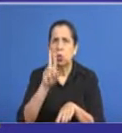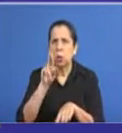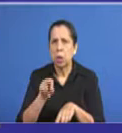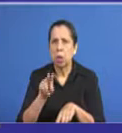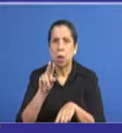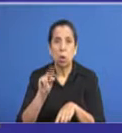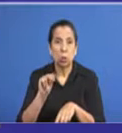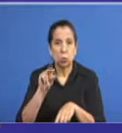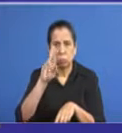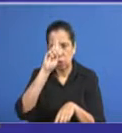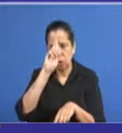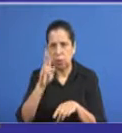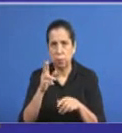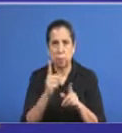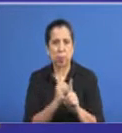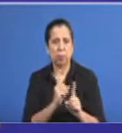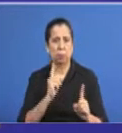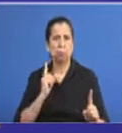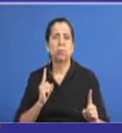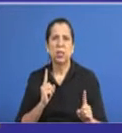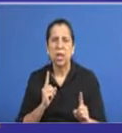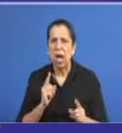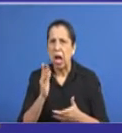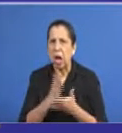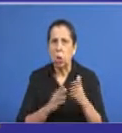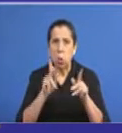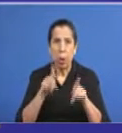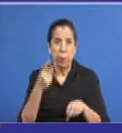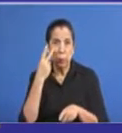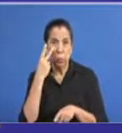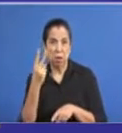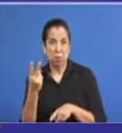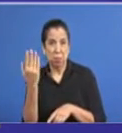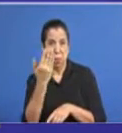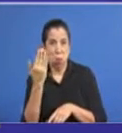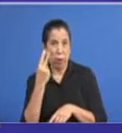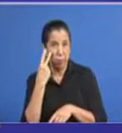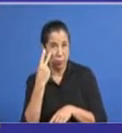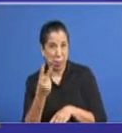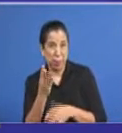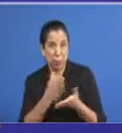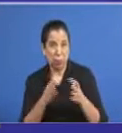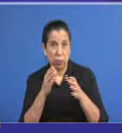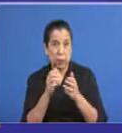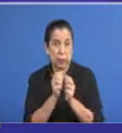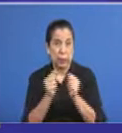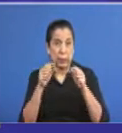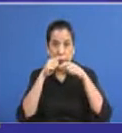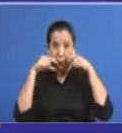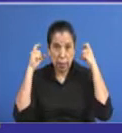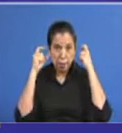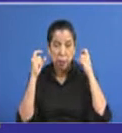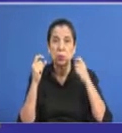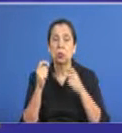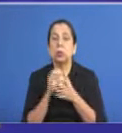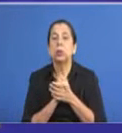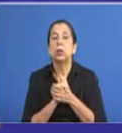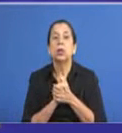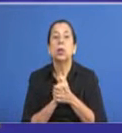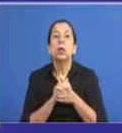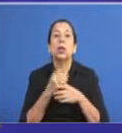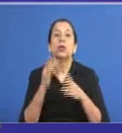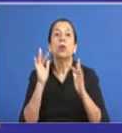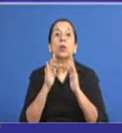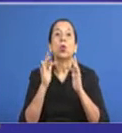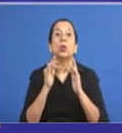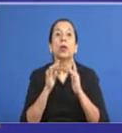Veíamos una fotografía de personas que estaban sin mascarillas y esto es contraproducente. Y precisamente hemos establecido contacto a esta hora de